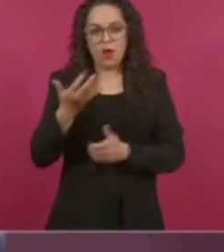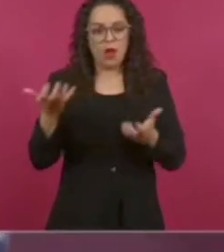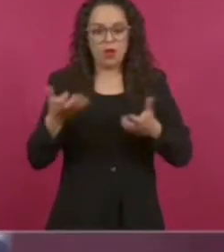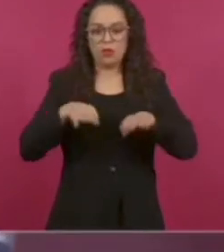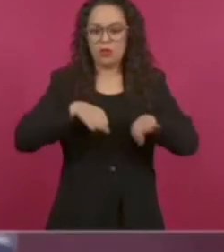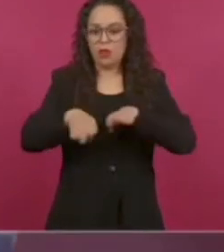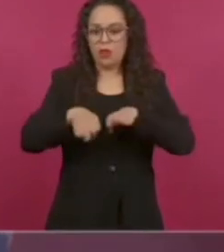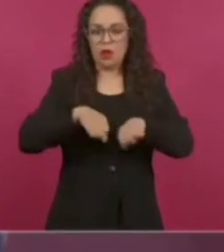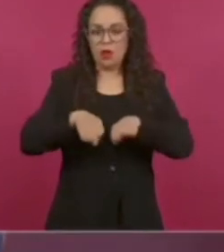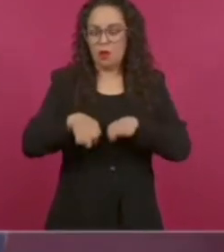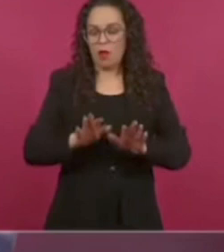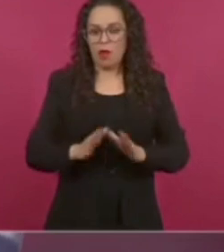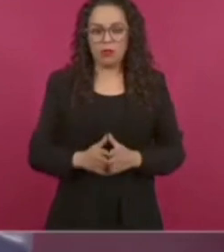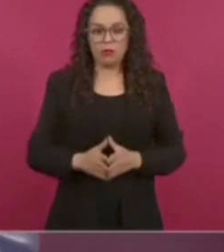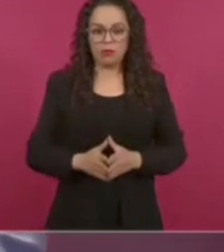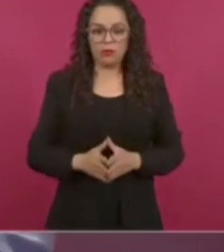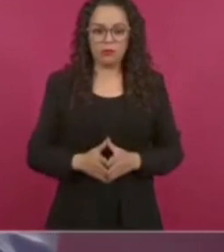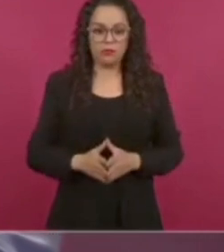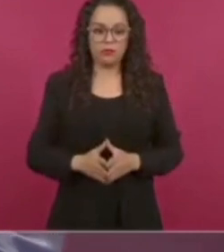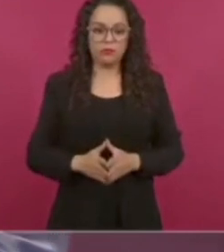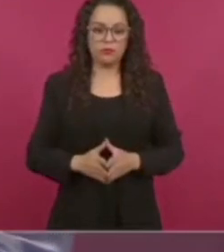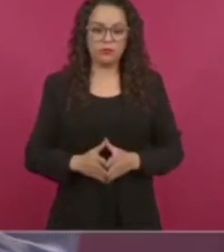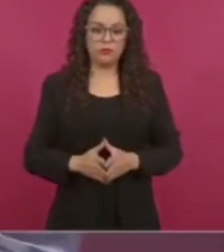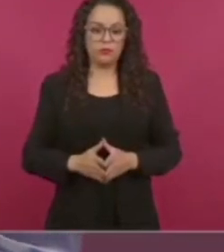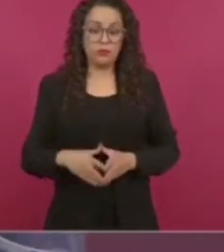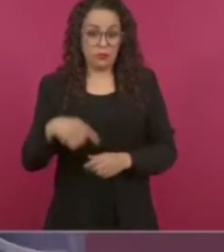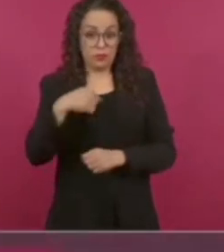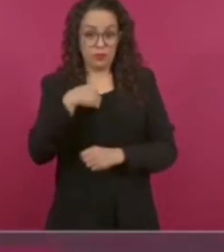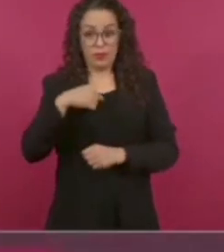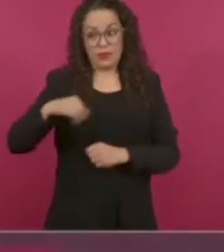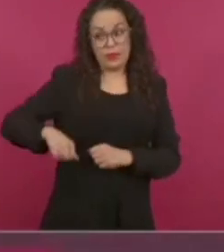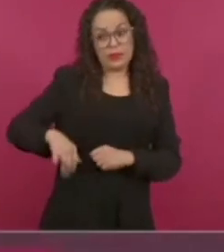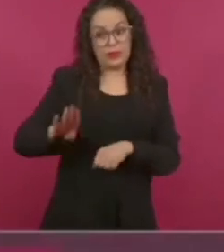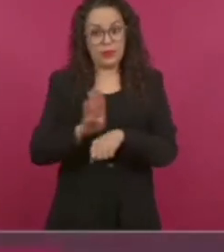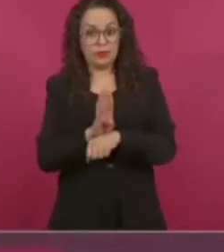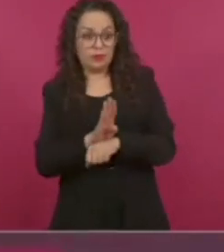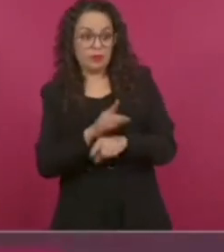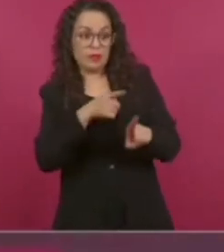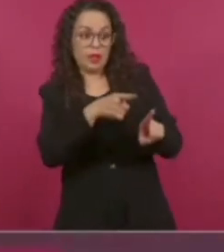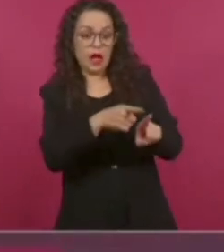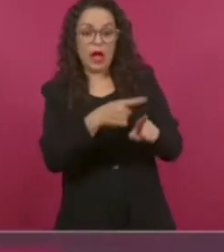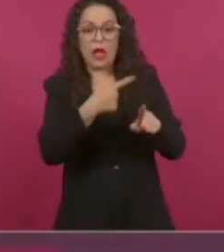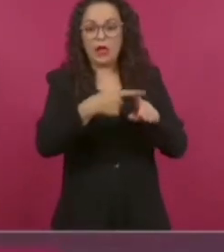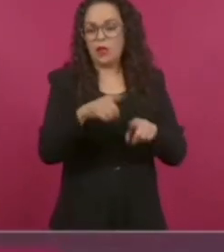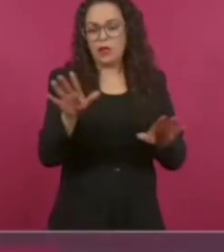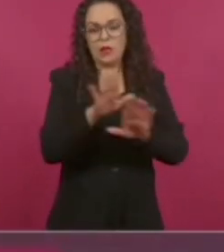buscando inclinar la balanza por nadie. Por lo